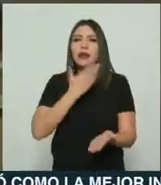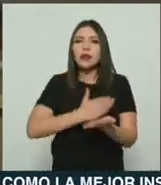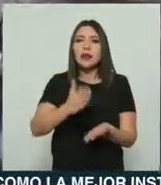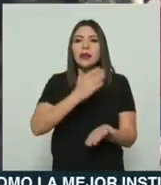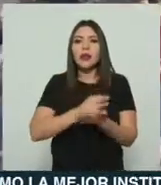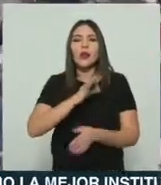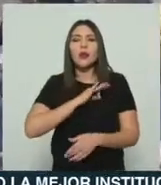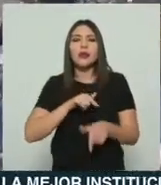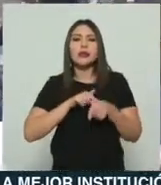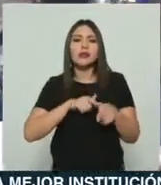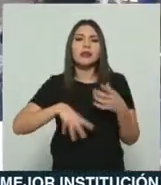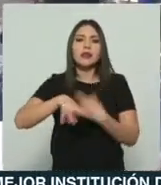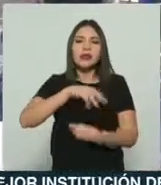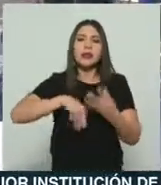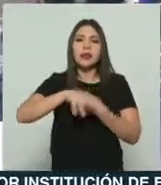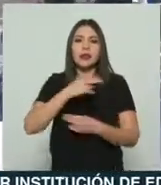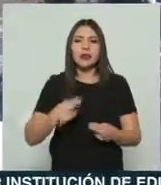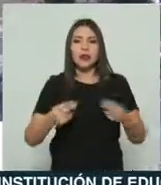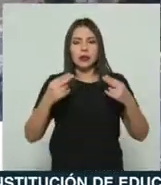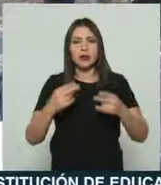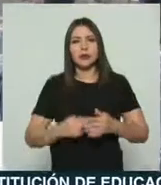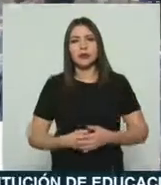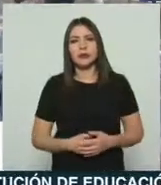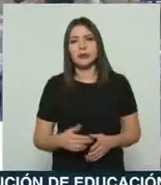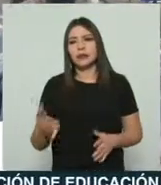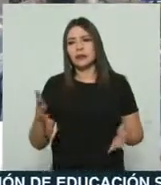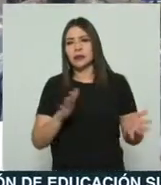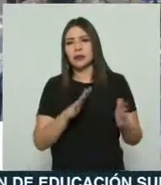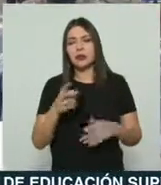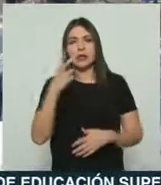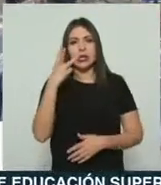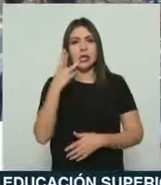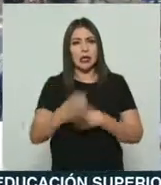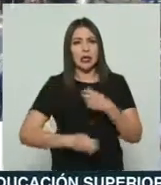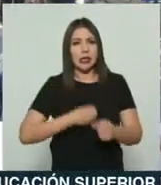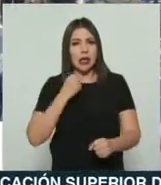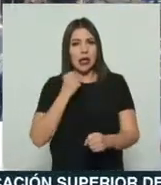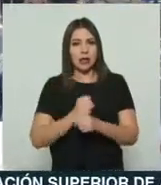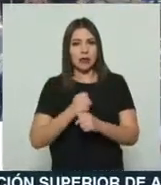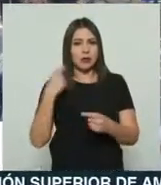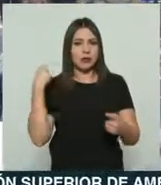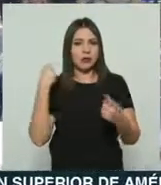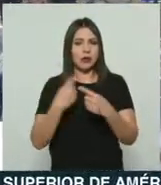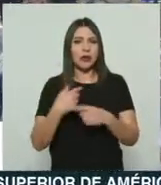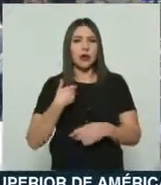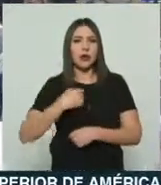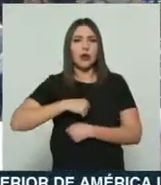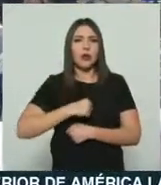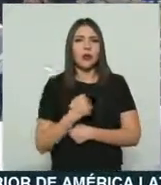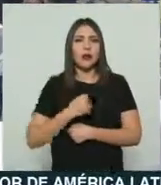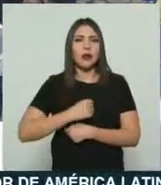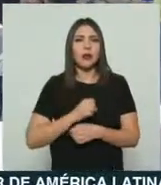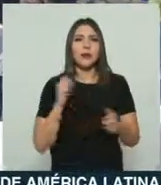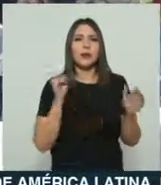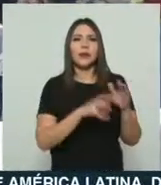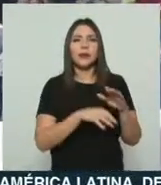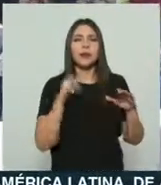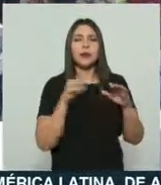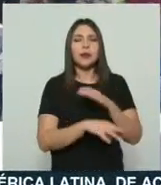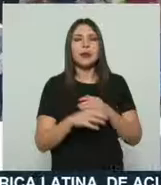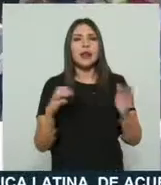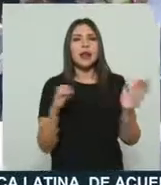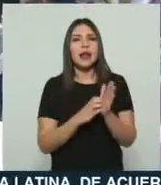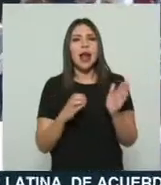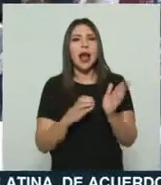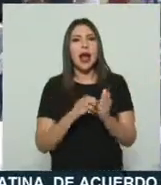pie. Como 3 años más o menos que he estado en una como tipo caja de ahorro, es un banco donde nos